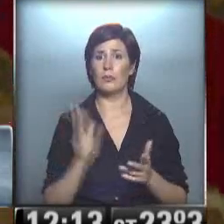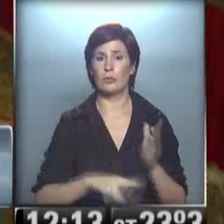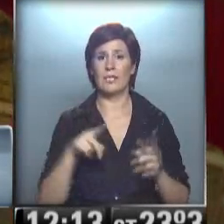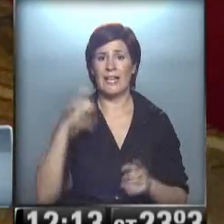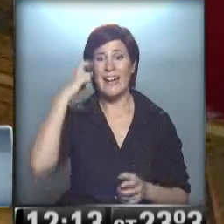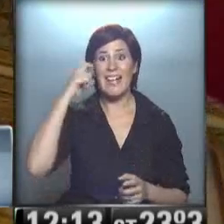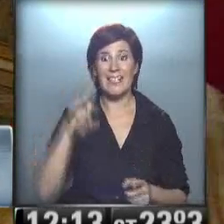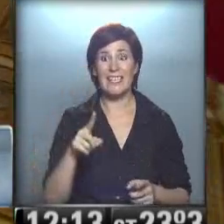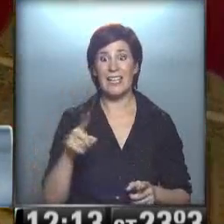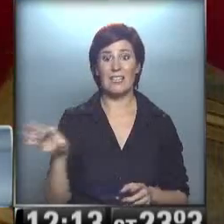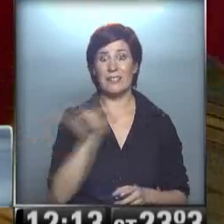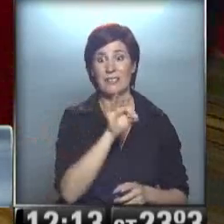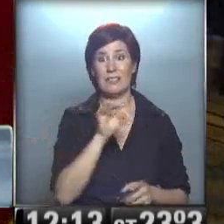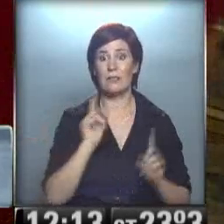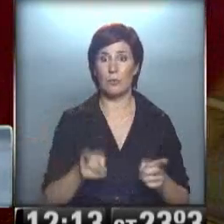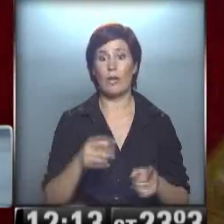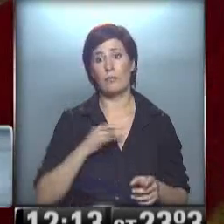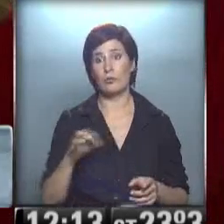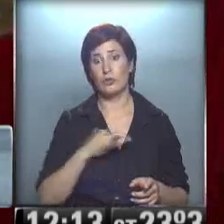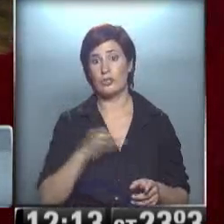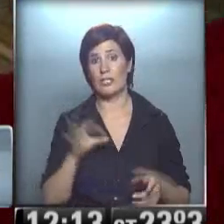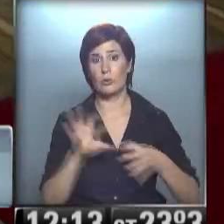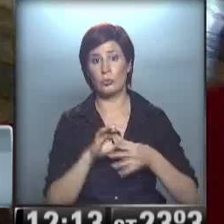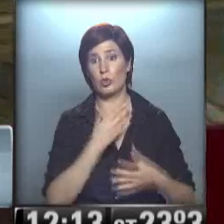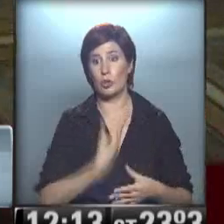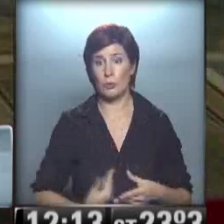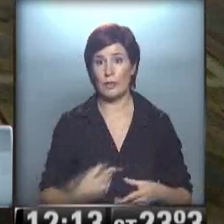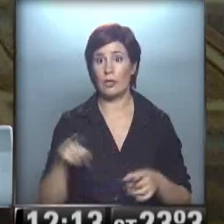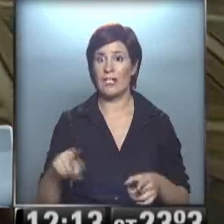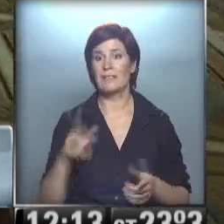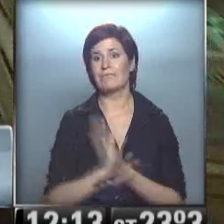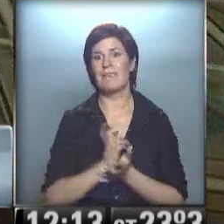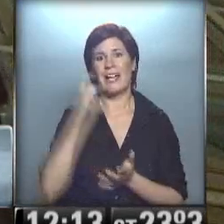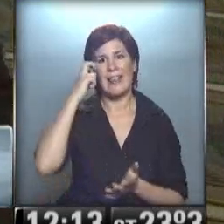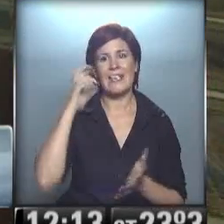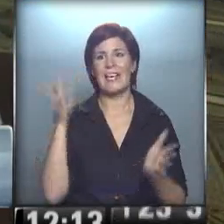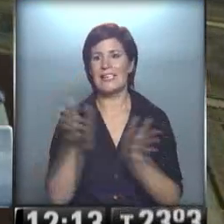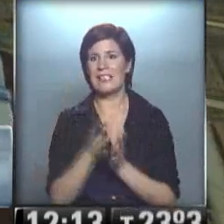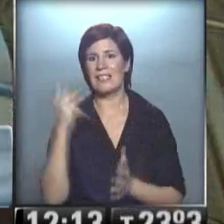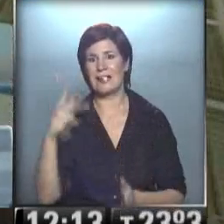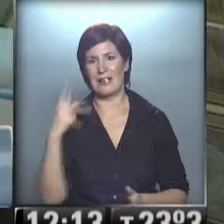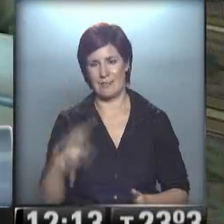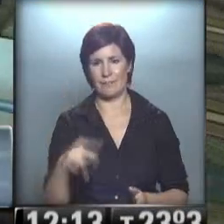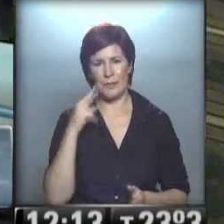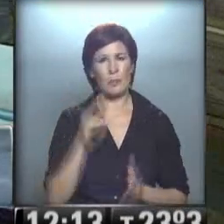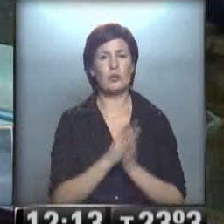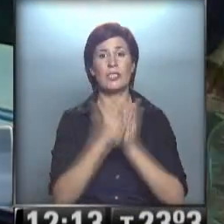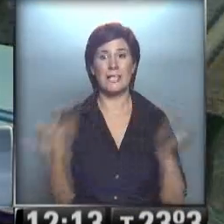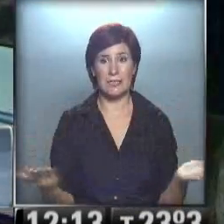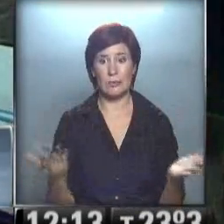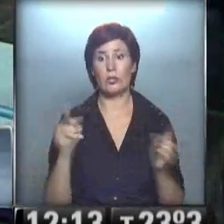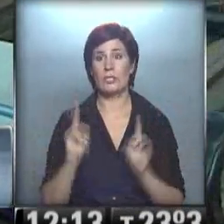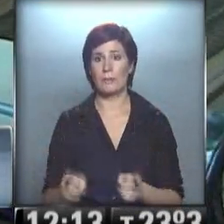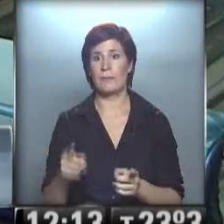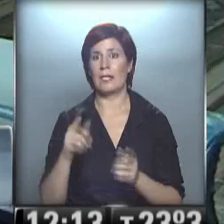aunque hace años que está aliado con el gobierno nacional, es de los que se llaman radicales K, que va a presidir. Ahí está el libro, entonces, el acta, el libro de